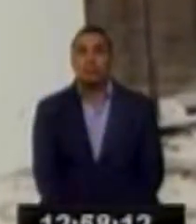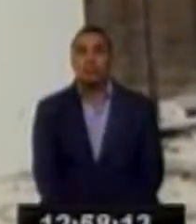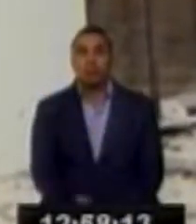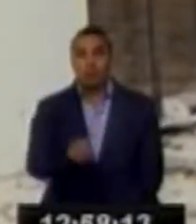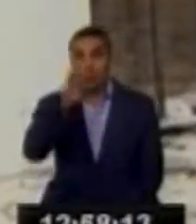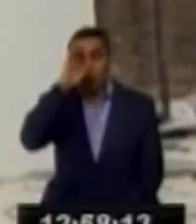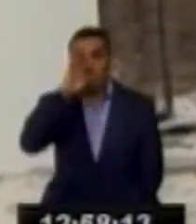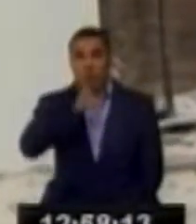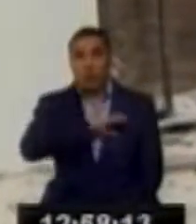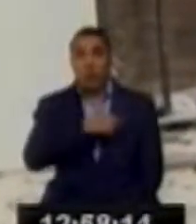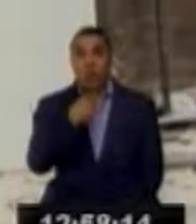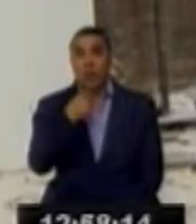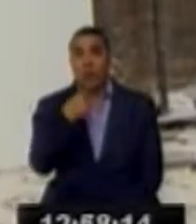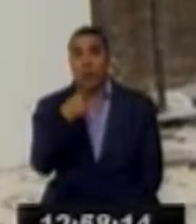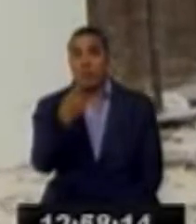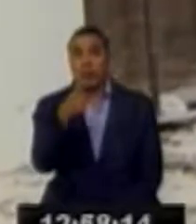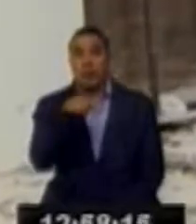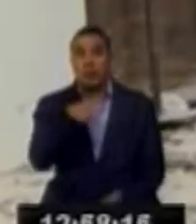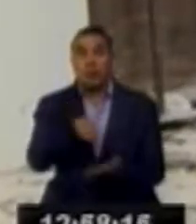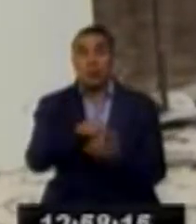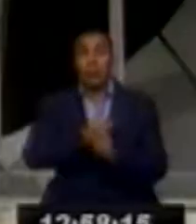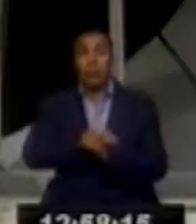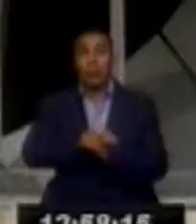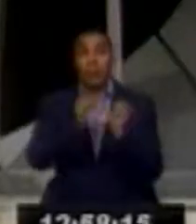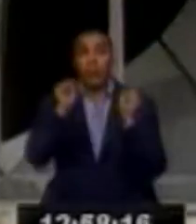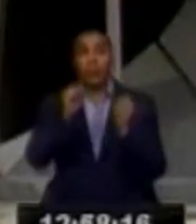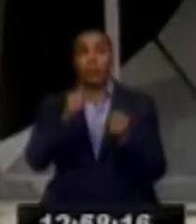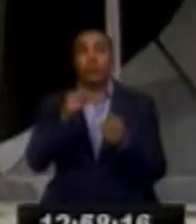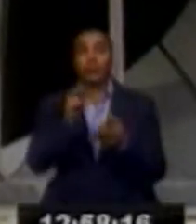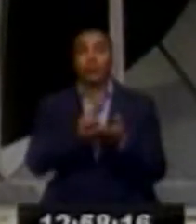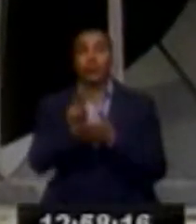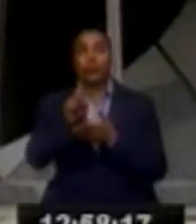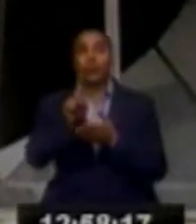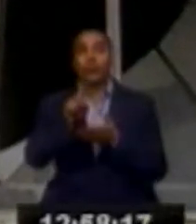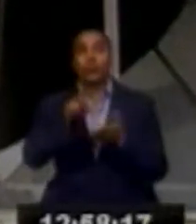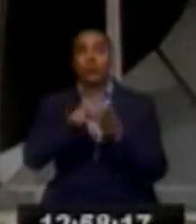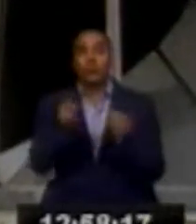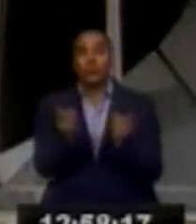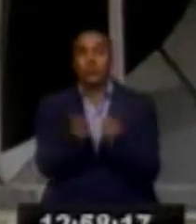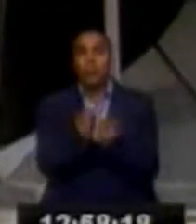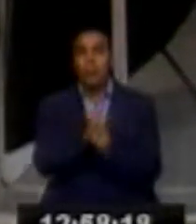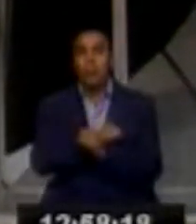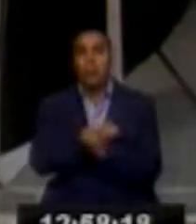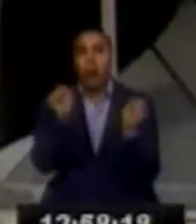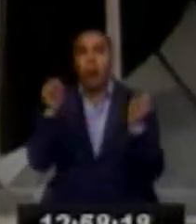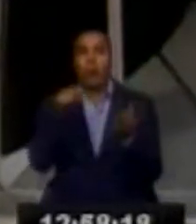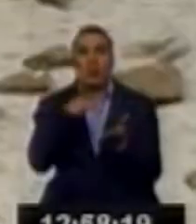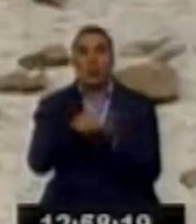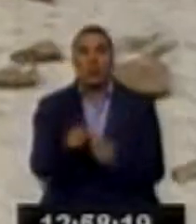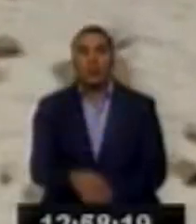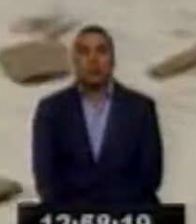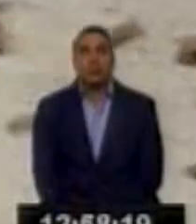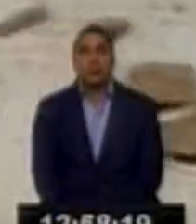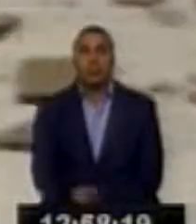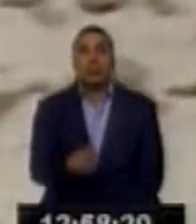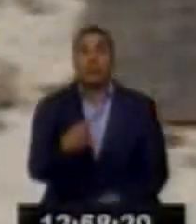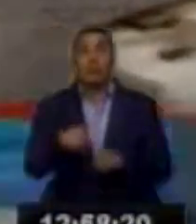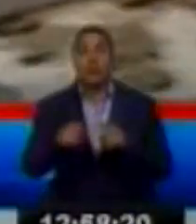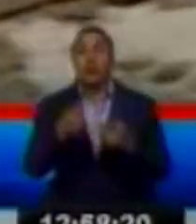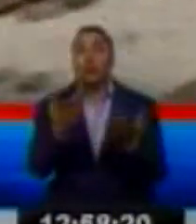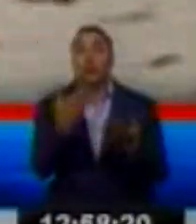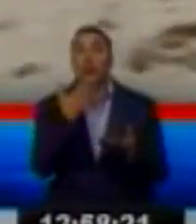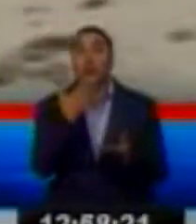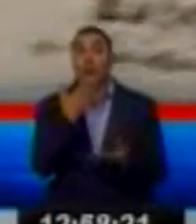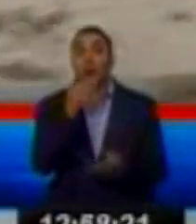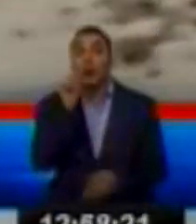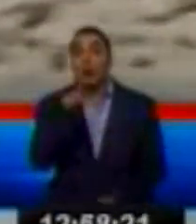policiales señalaron que en este atentado se utilizó una mediana carga de explosivos que todavía no se sabe si